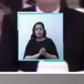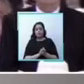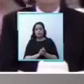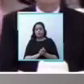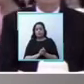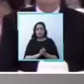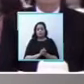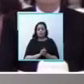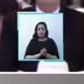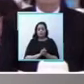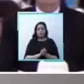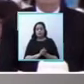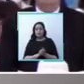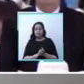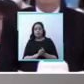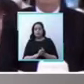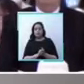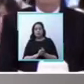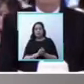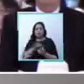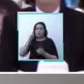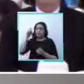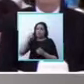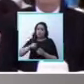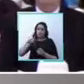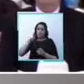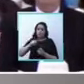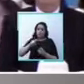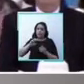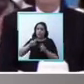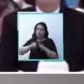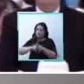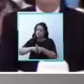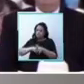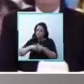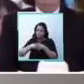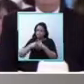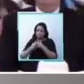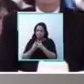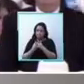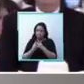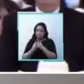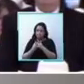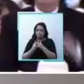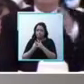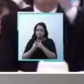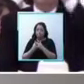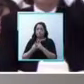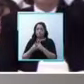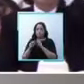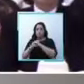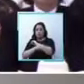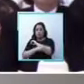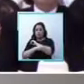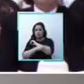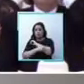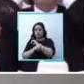de participar en la integración de América Latina y visualizar la moneda única, otras alternativas.